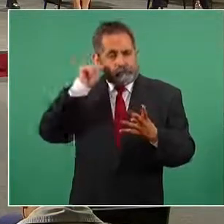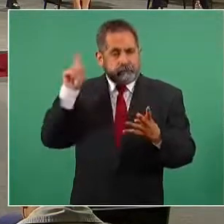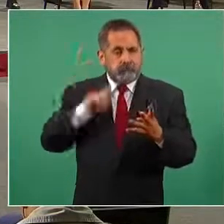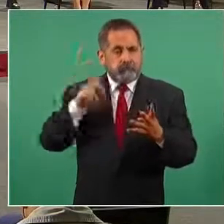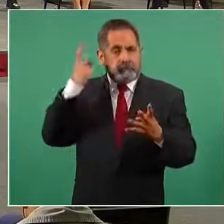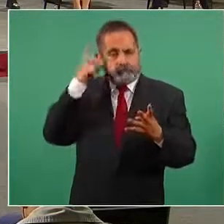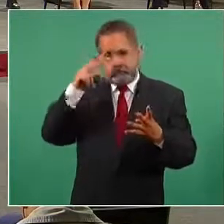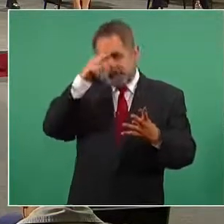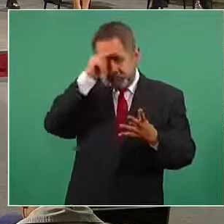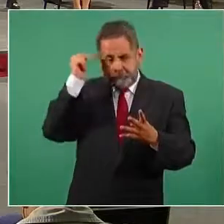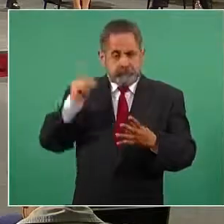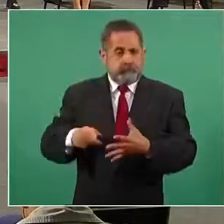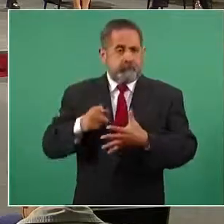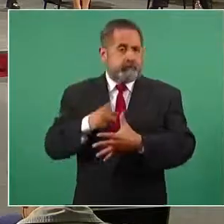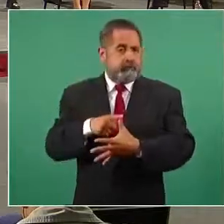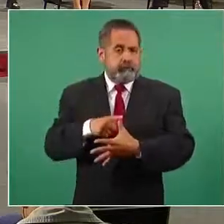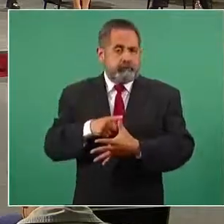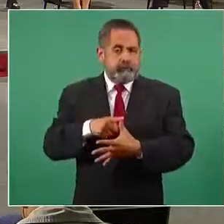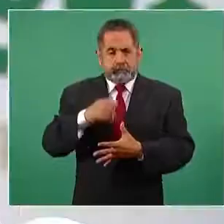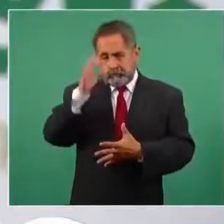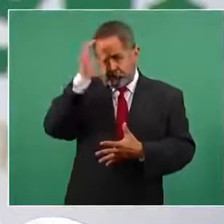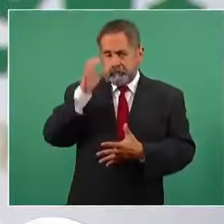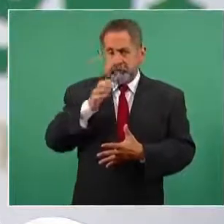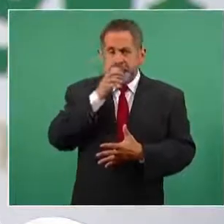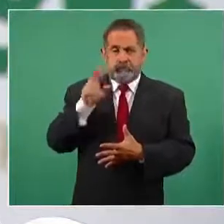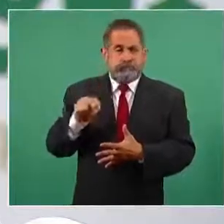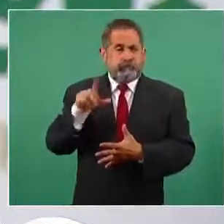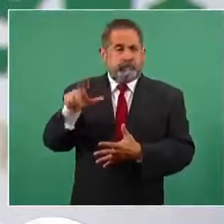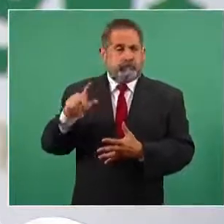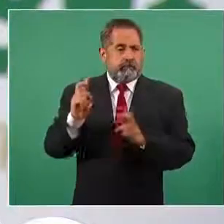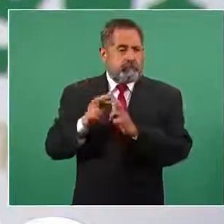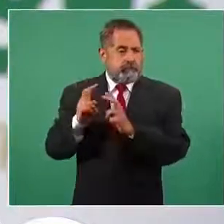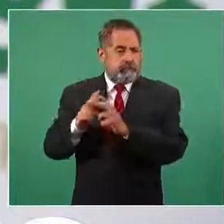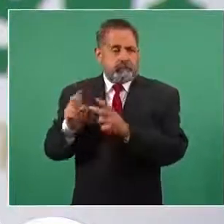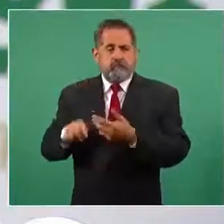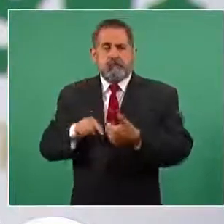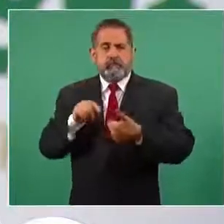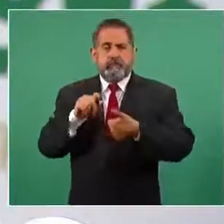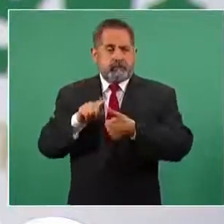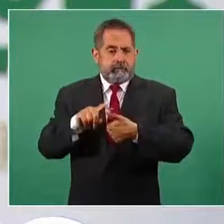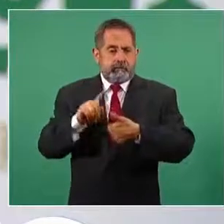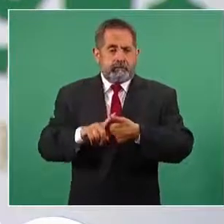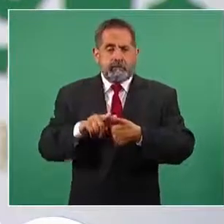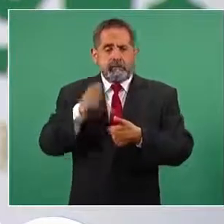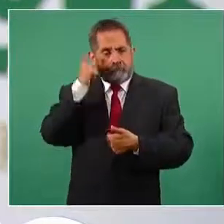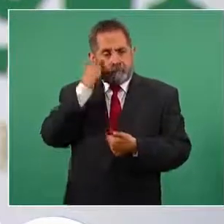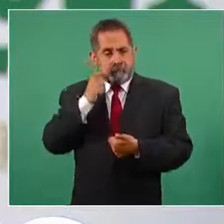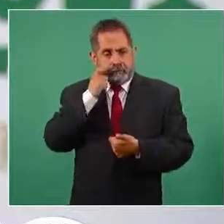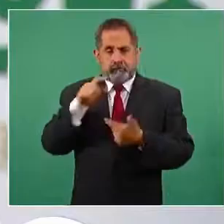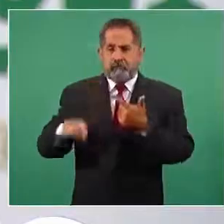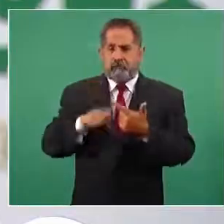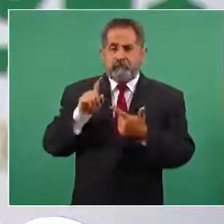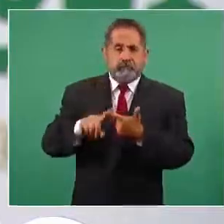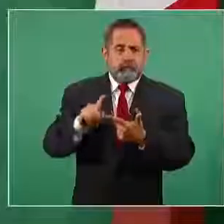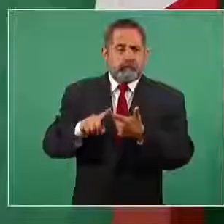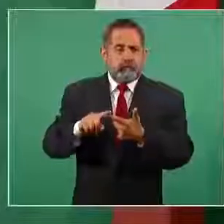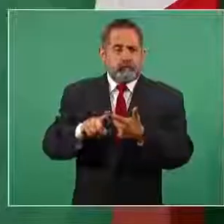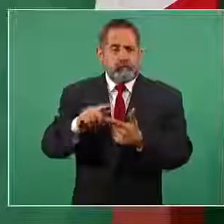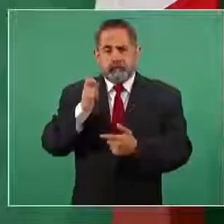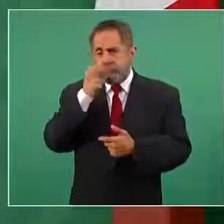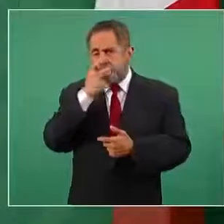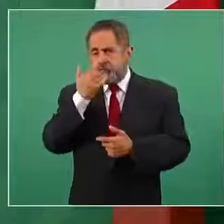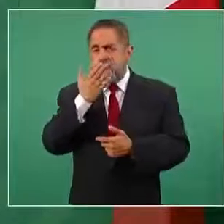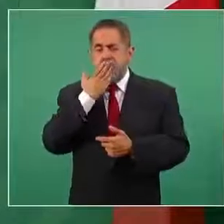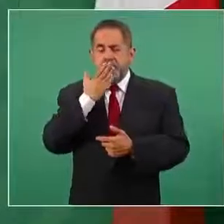Zacatecas, Durango, Nayarit. La 5, Coahuila, Nuevo León, Tamaulipas. La 6, Guerrero. La 7, Chihuahua y